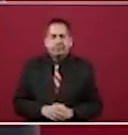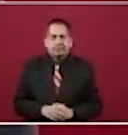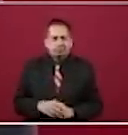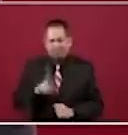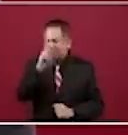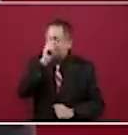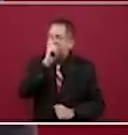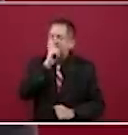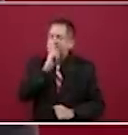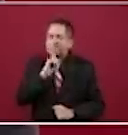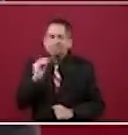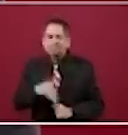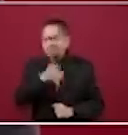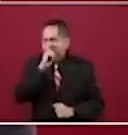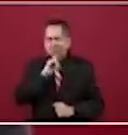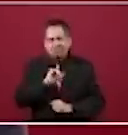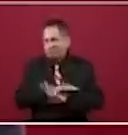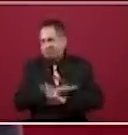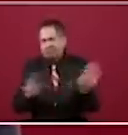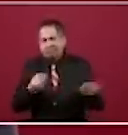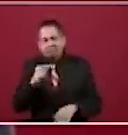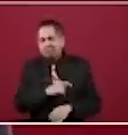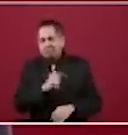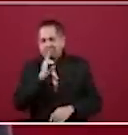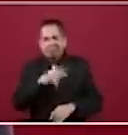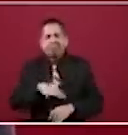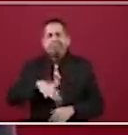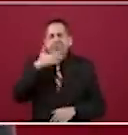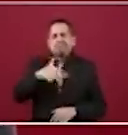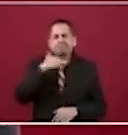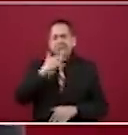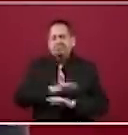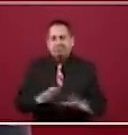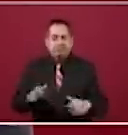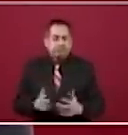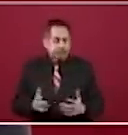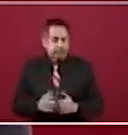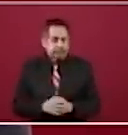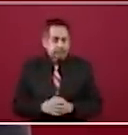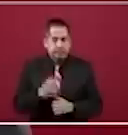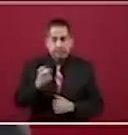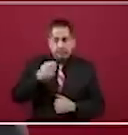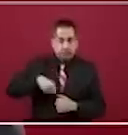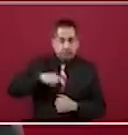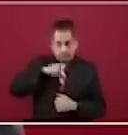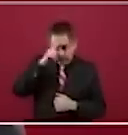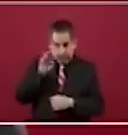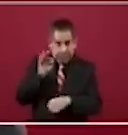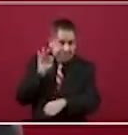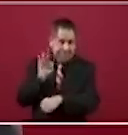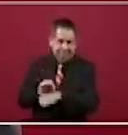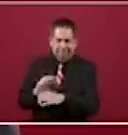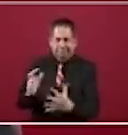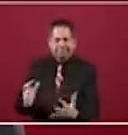Pura mentira, puro engaño, pura corrupción. Entonces, nosotros vamos a rescatar a Pemex